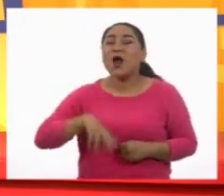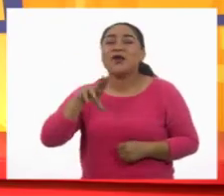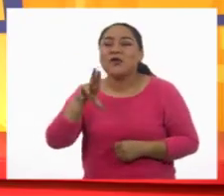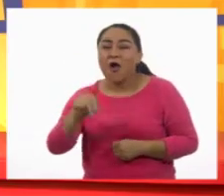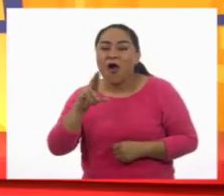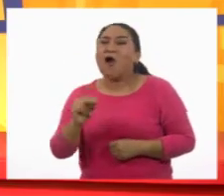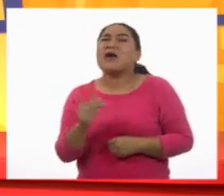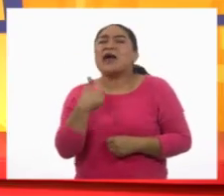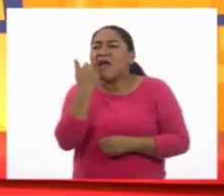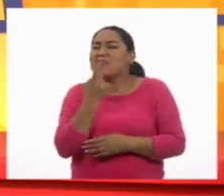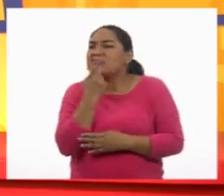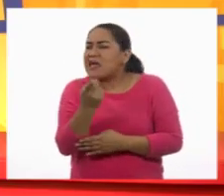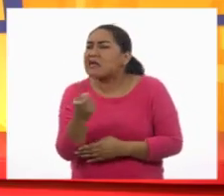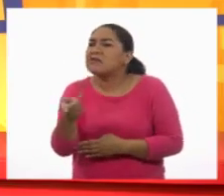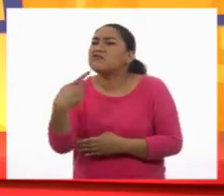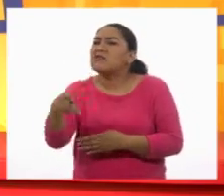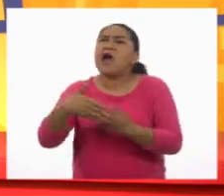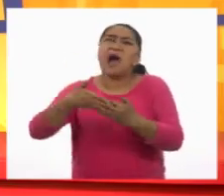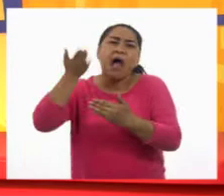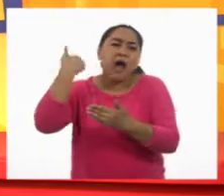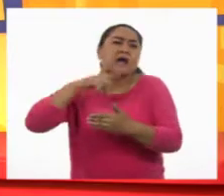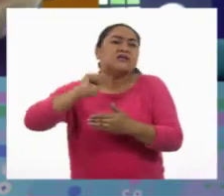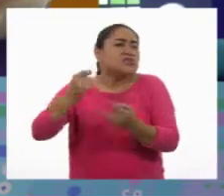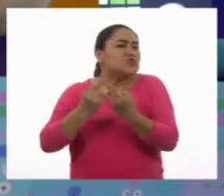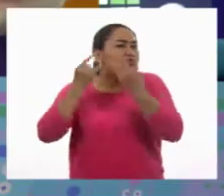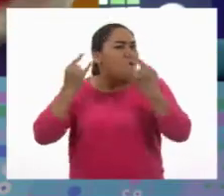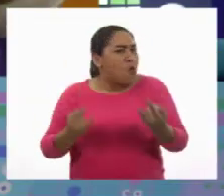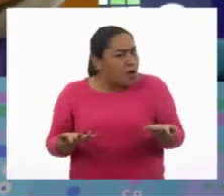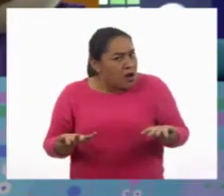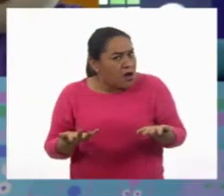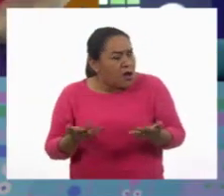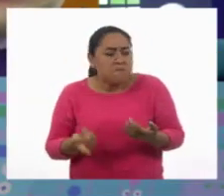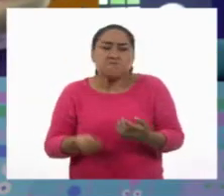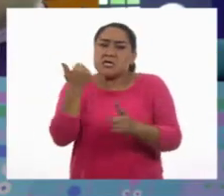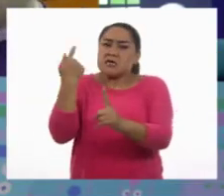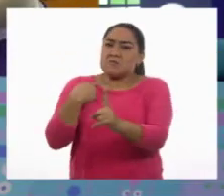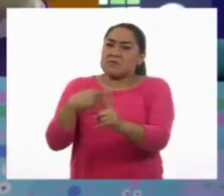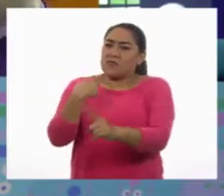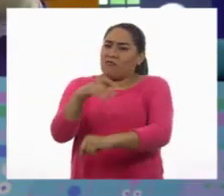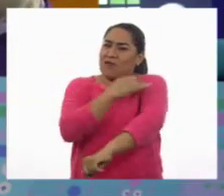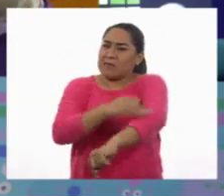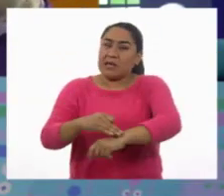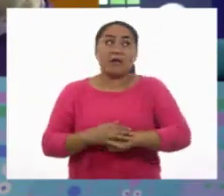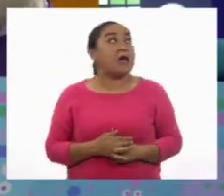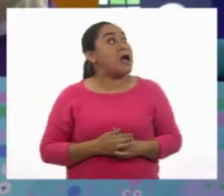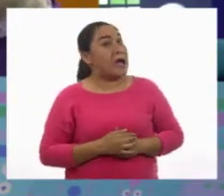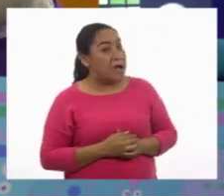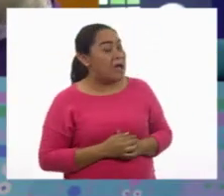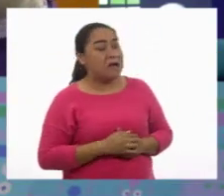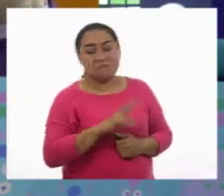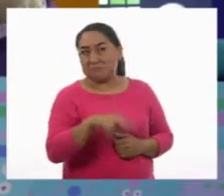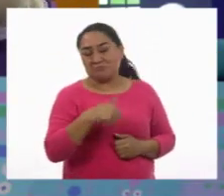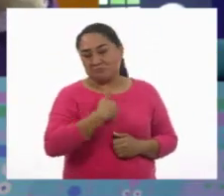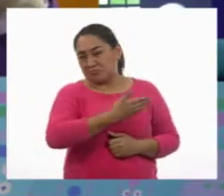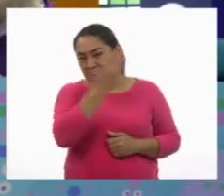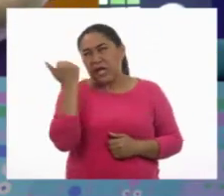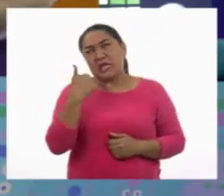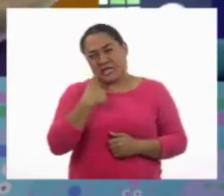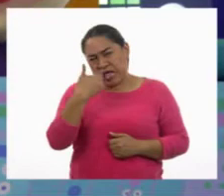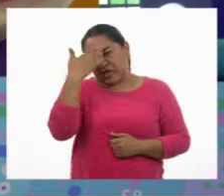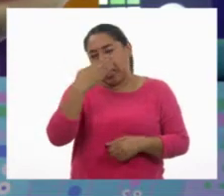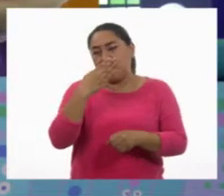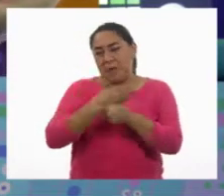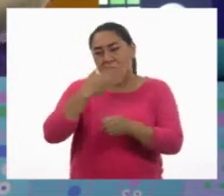a... ¿A qué se habrá dedicado? ¿Cuál será su historia? Ah, bueno, eso sí no lo sé. Sé que mi bisabuelo Sánchez